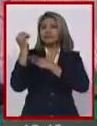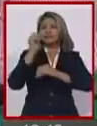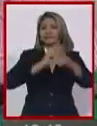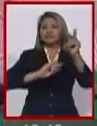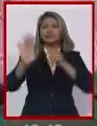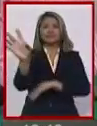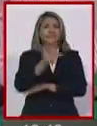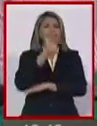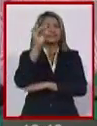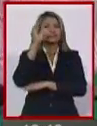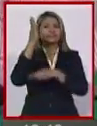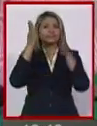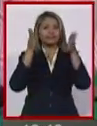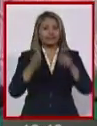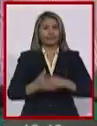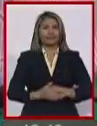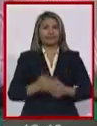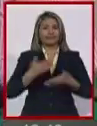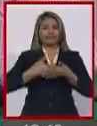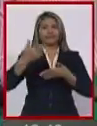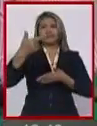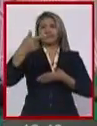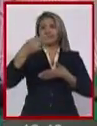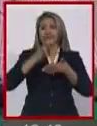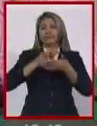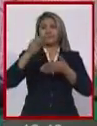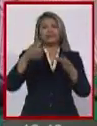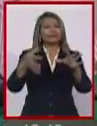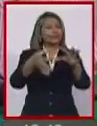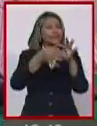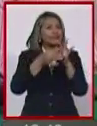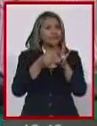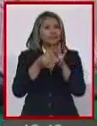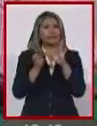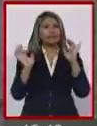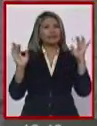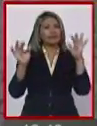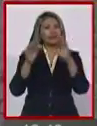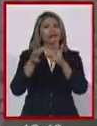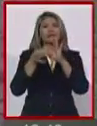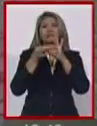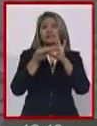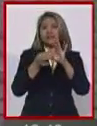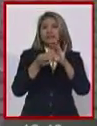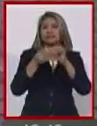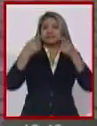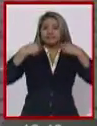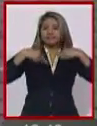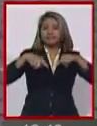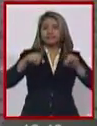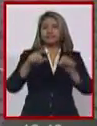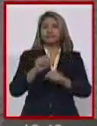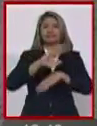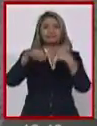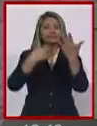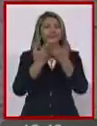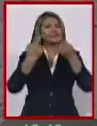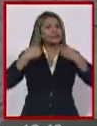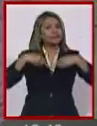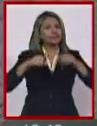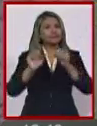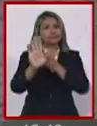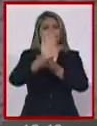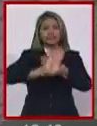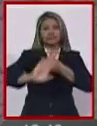al pueblo boliviano que este 21 nos unamos, que este 21 salgamos todos